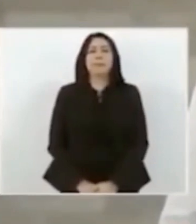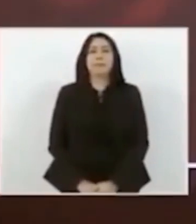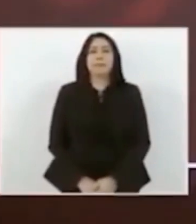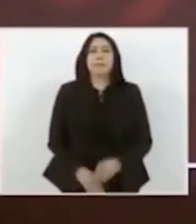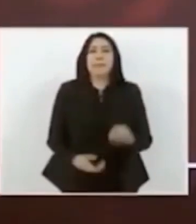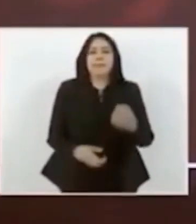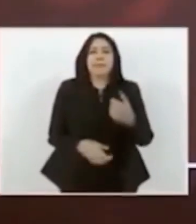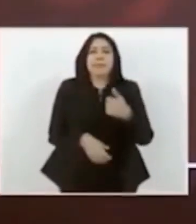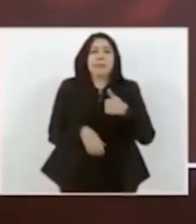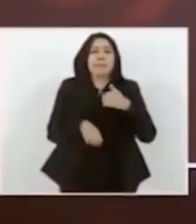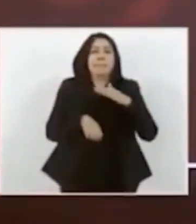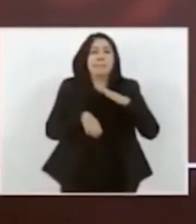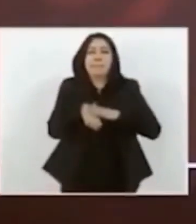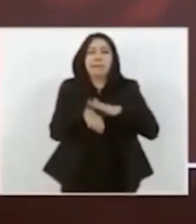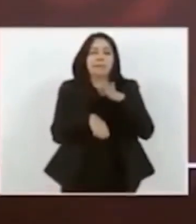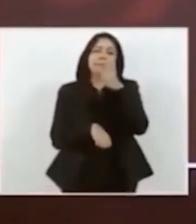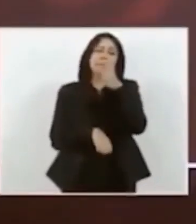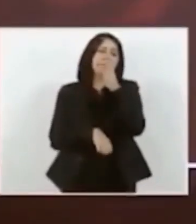No puedo más